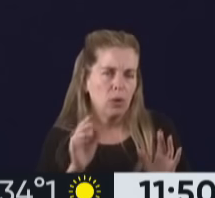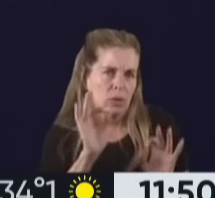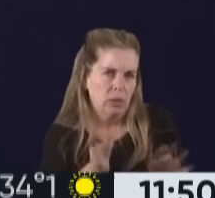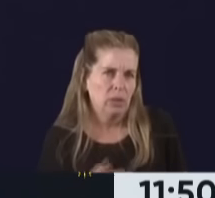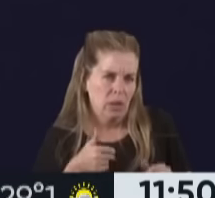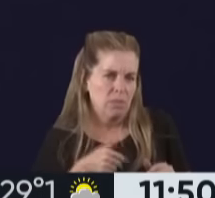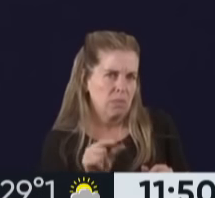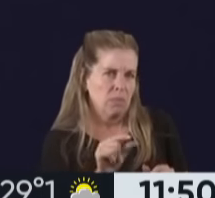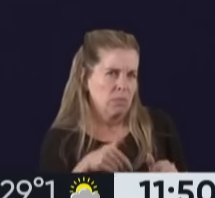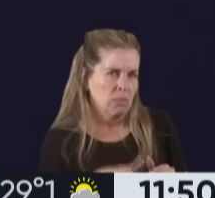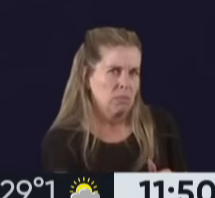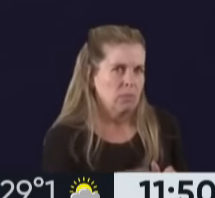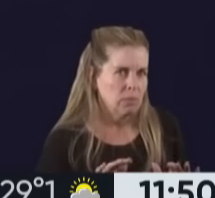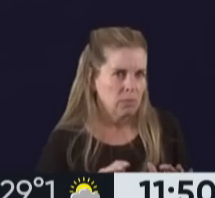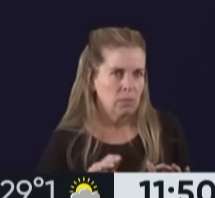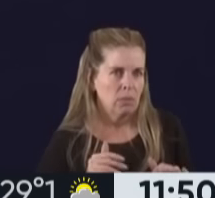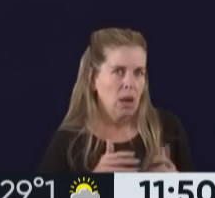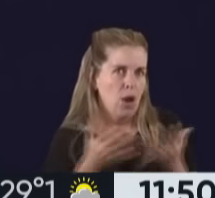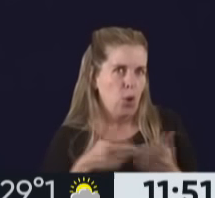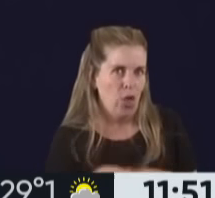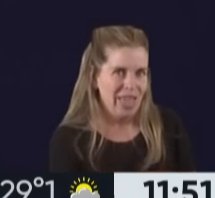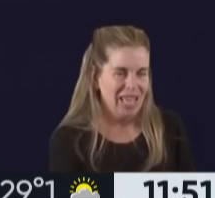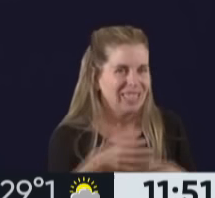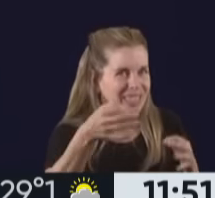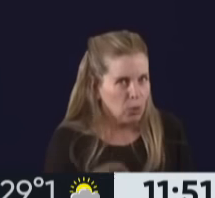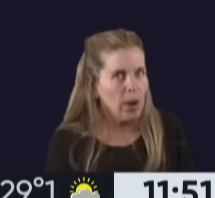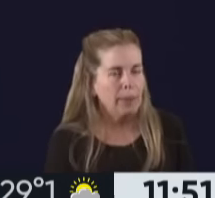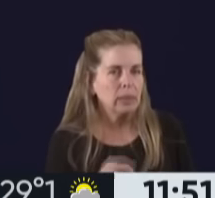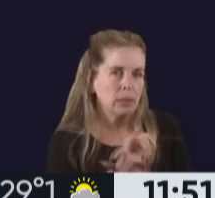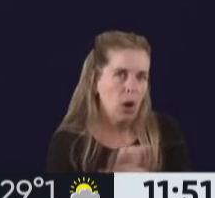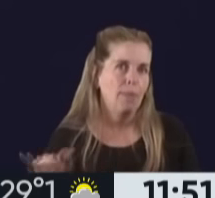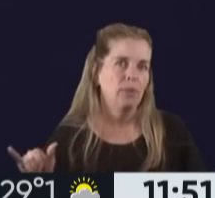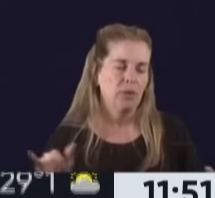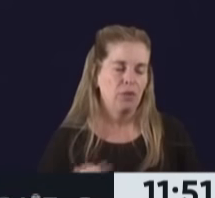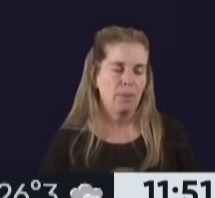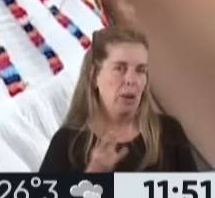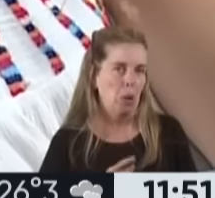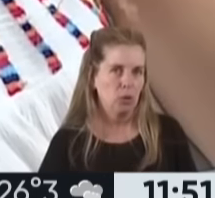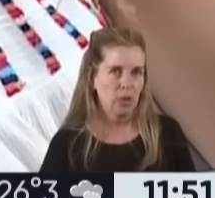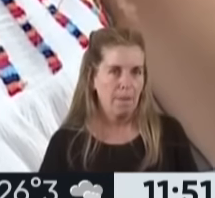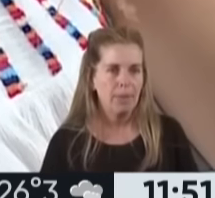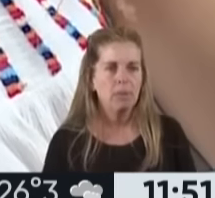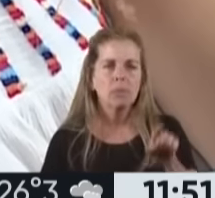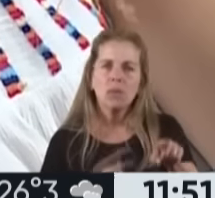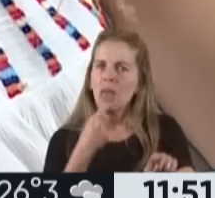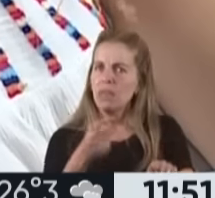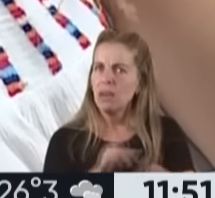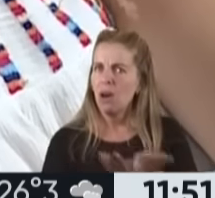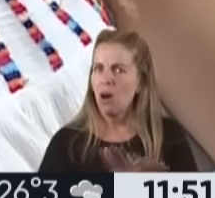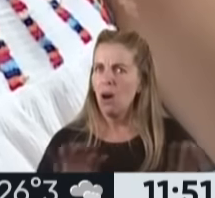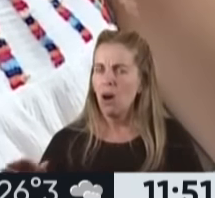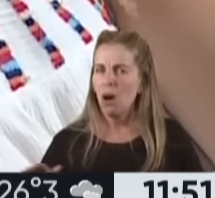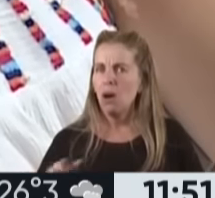plazo o en el cortísimo plazo, se las vamos seguramente a comunicar como hacemos siempre. Usted dijo que no había mencionado alguna de